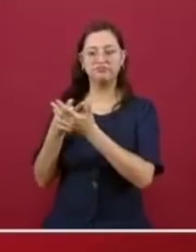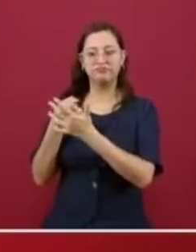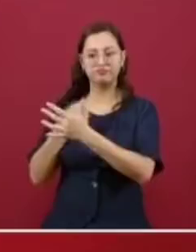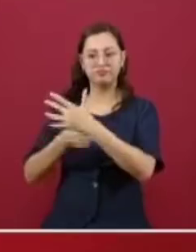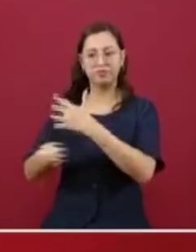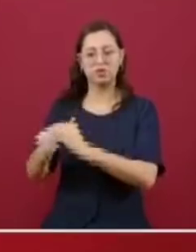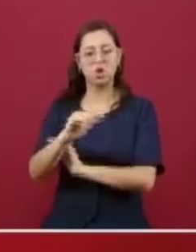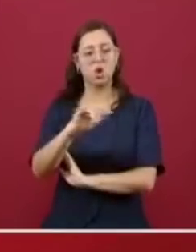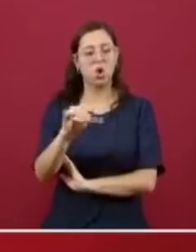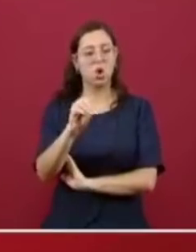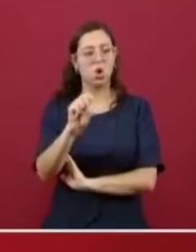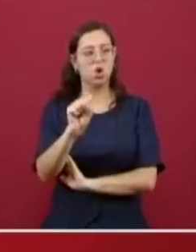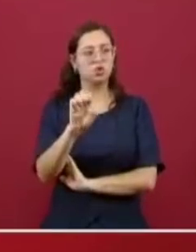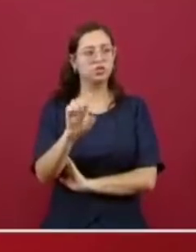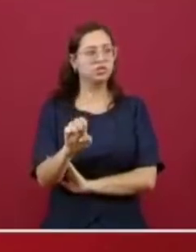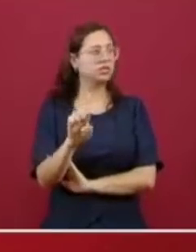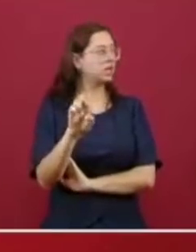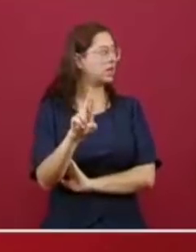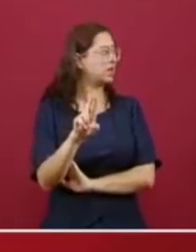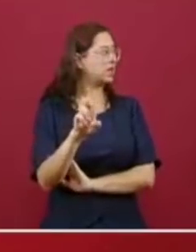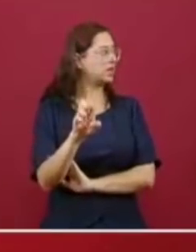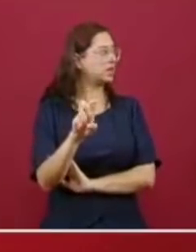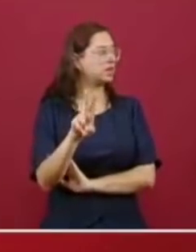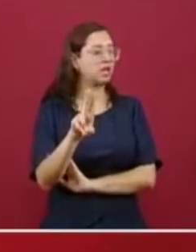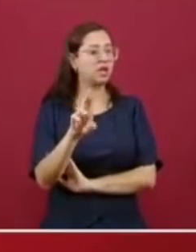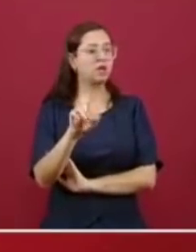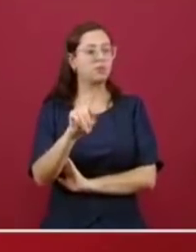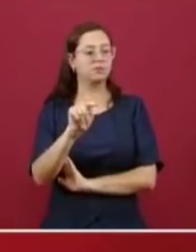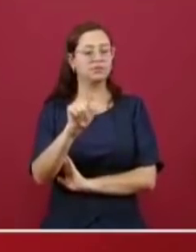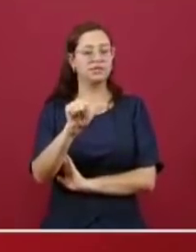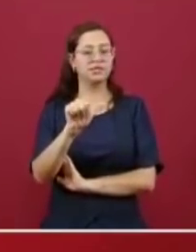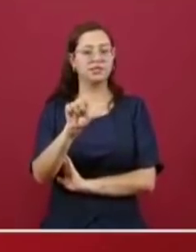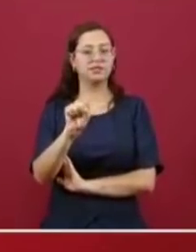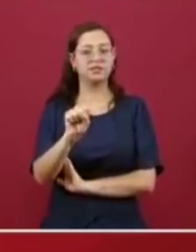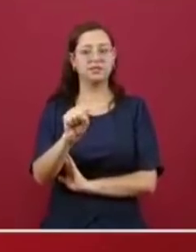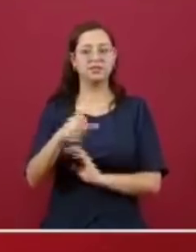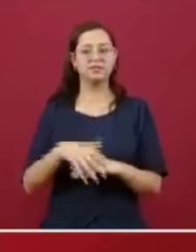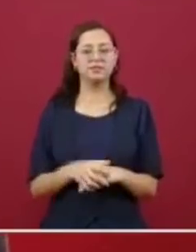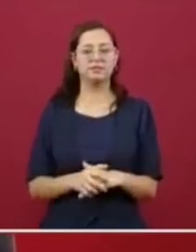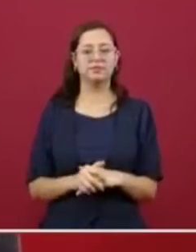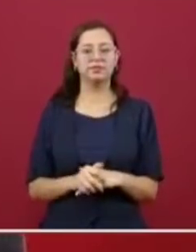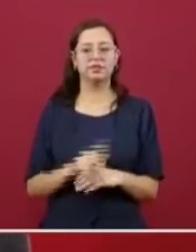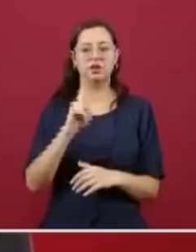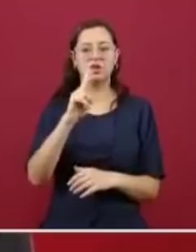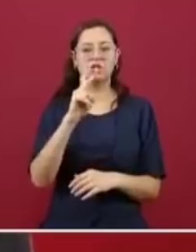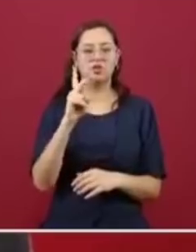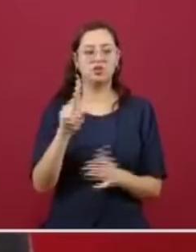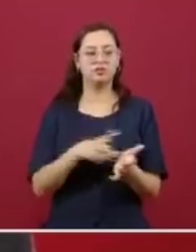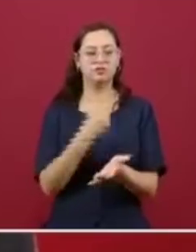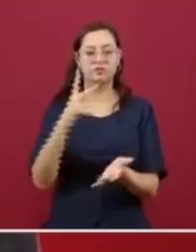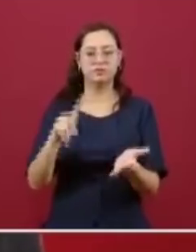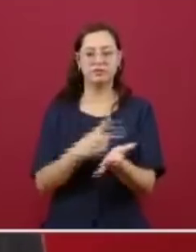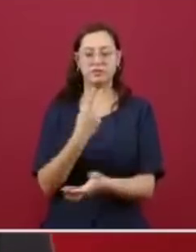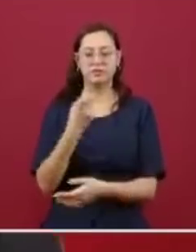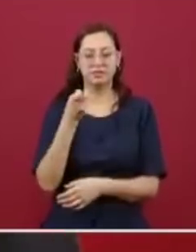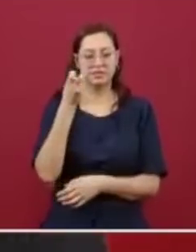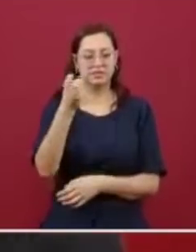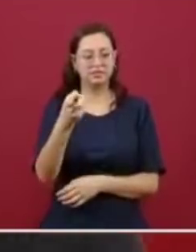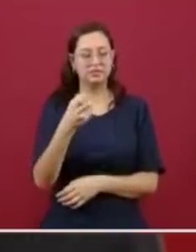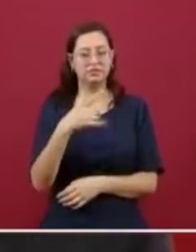José Revueltas en dos ocasiones. Esa fue la